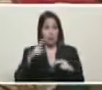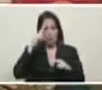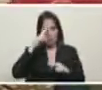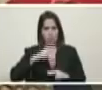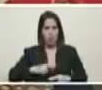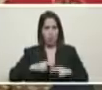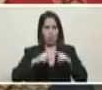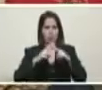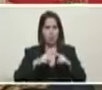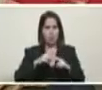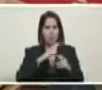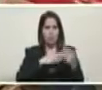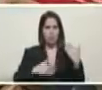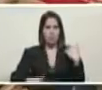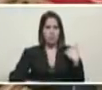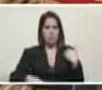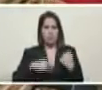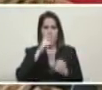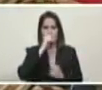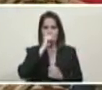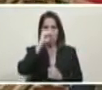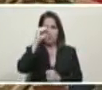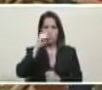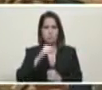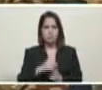presidente Nicolás Maduro Moros.